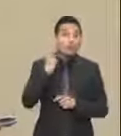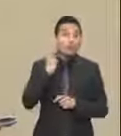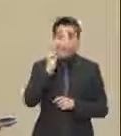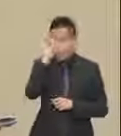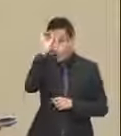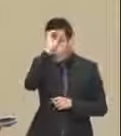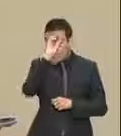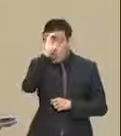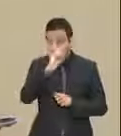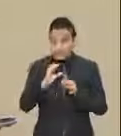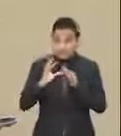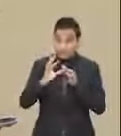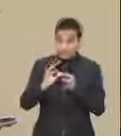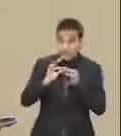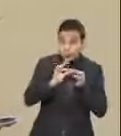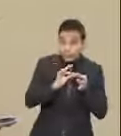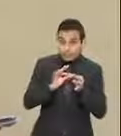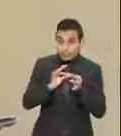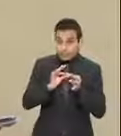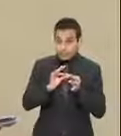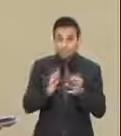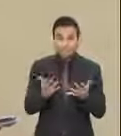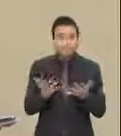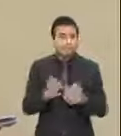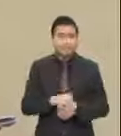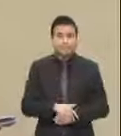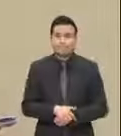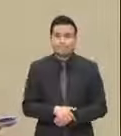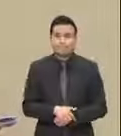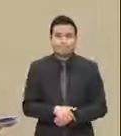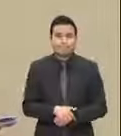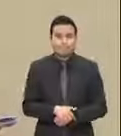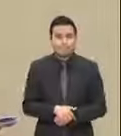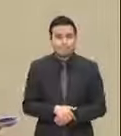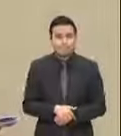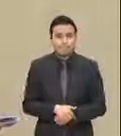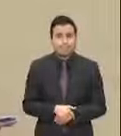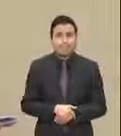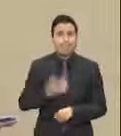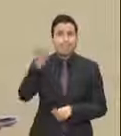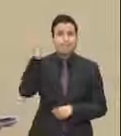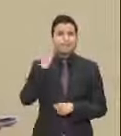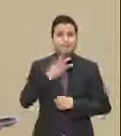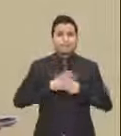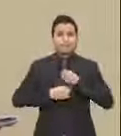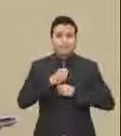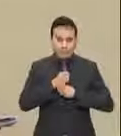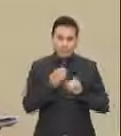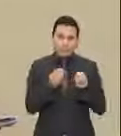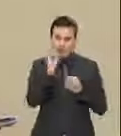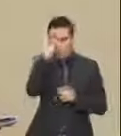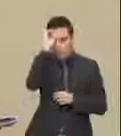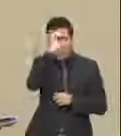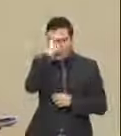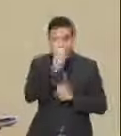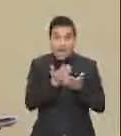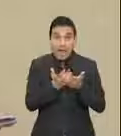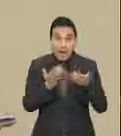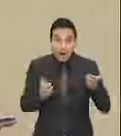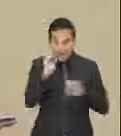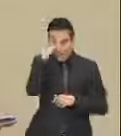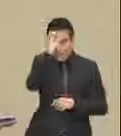represento prácticamente la mitad de las que fueron presentadas hace tres años en efecto mientras en 10